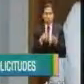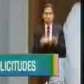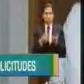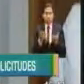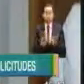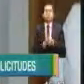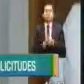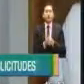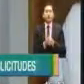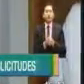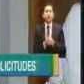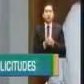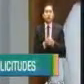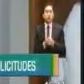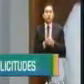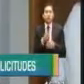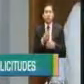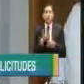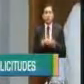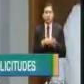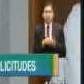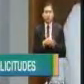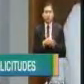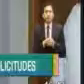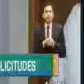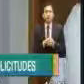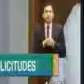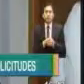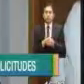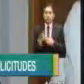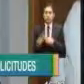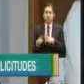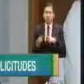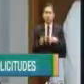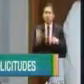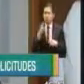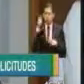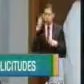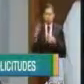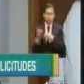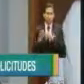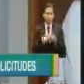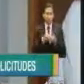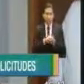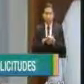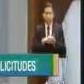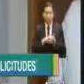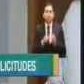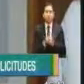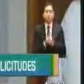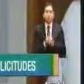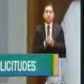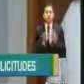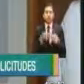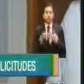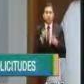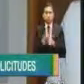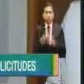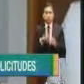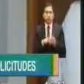elecciones generales con la propaganda pagada por las diferentes organizaciones políticas, ¿no? Ya sea en forma